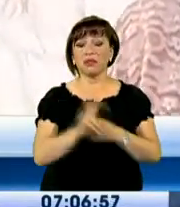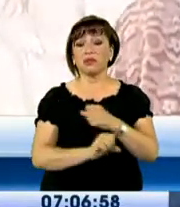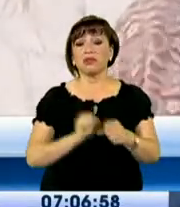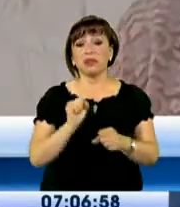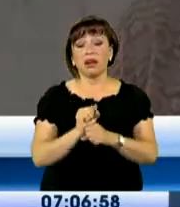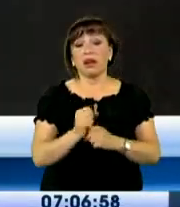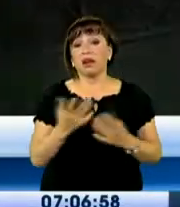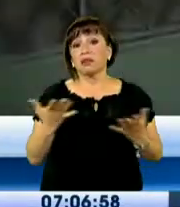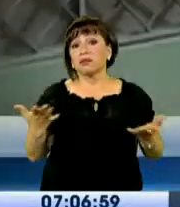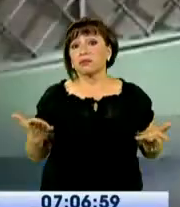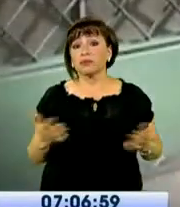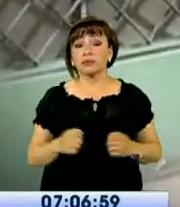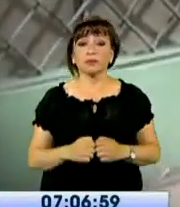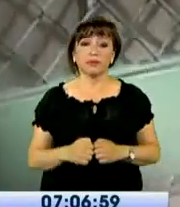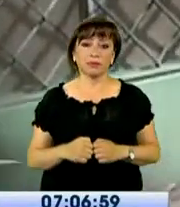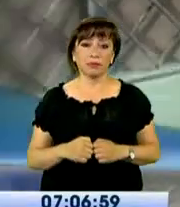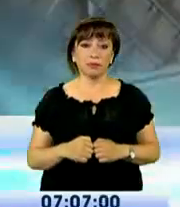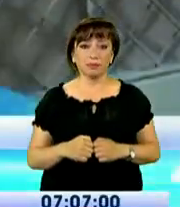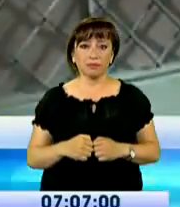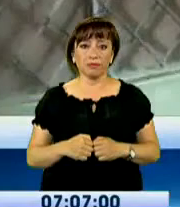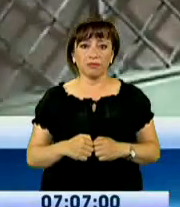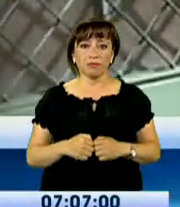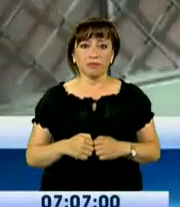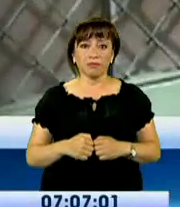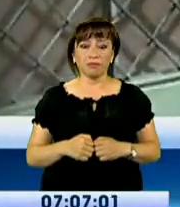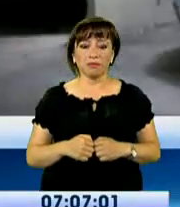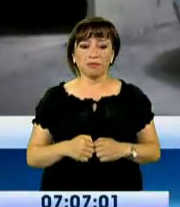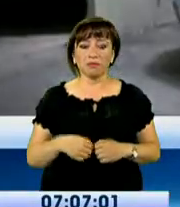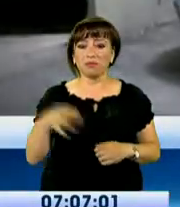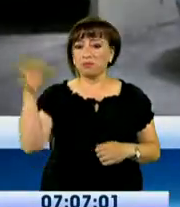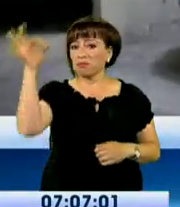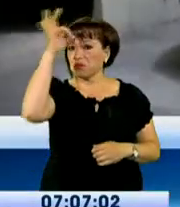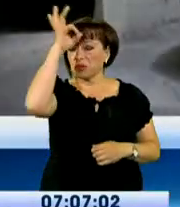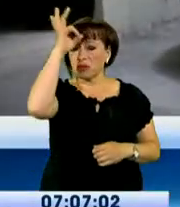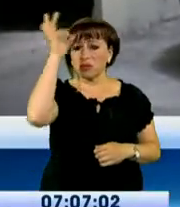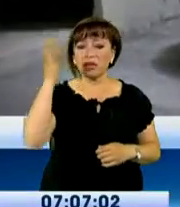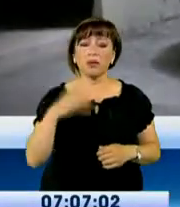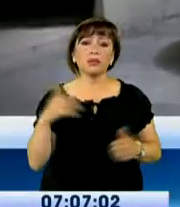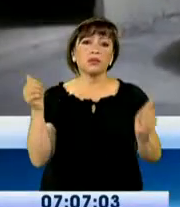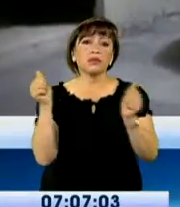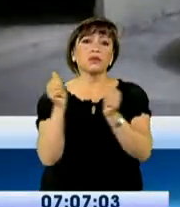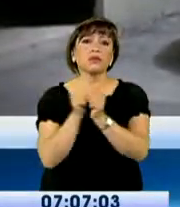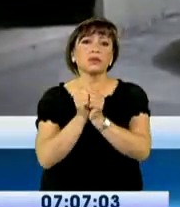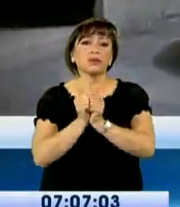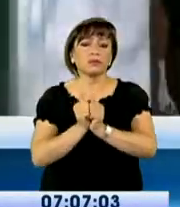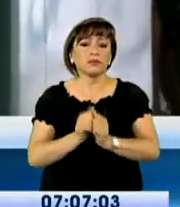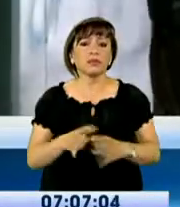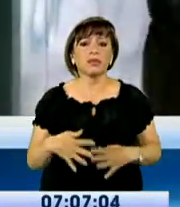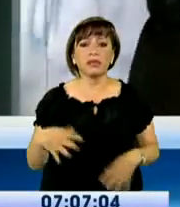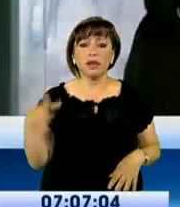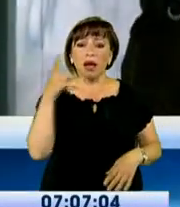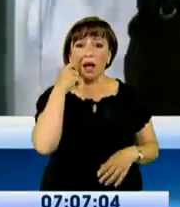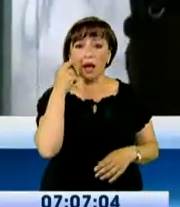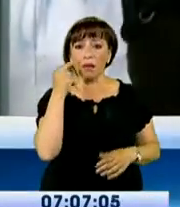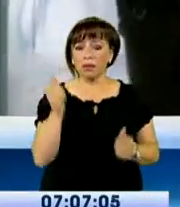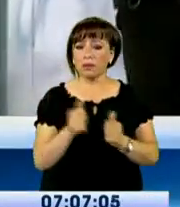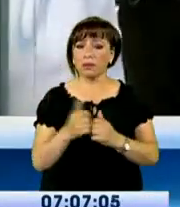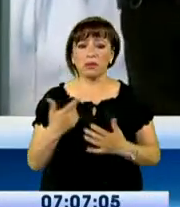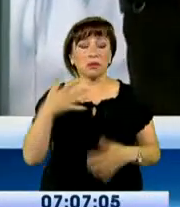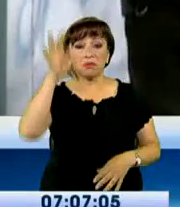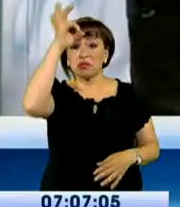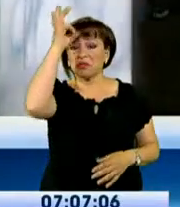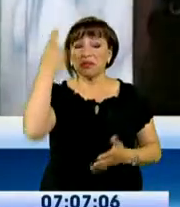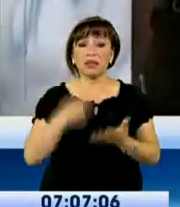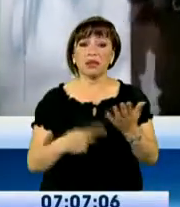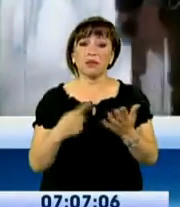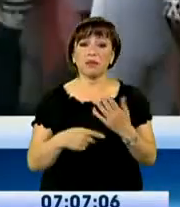una adolescente, ¿no? Las razones desconocían, tal vez su compañero sentimental, quien fue encontrado junto al cuerpo, sabrá los problemas por los que aparentemente